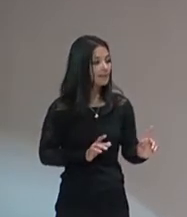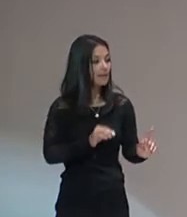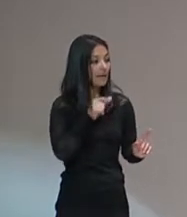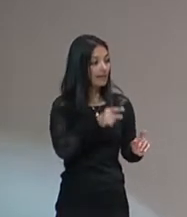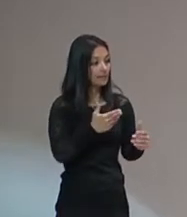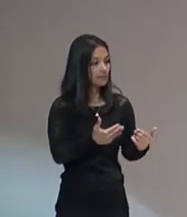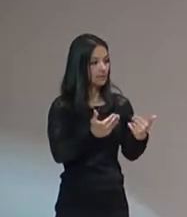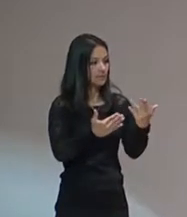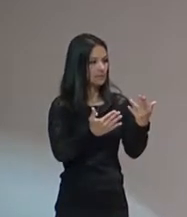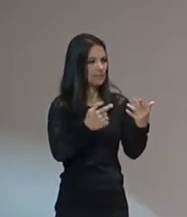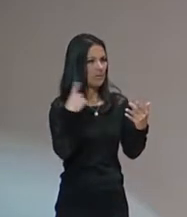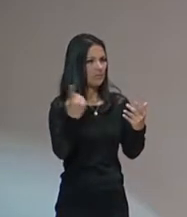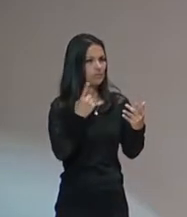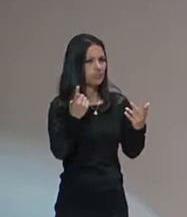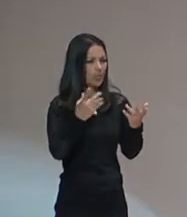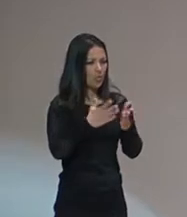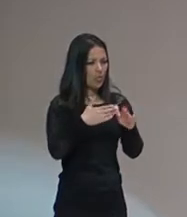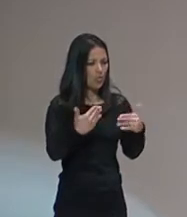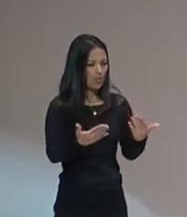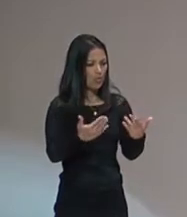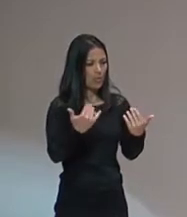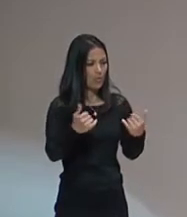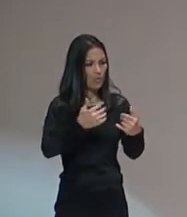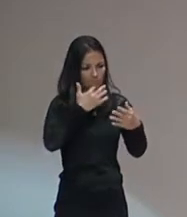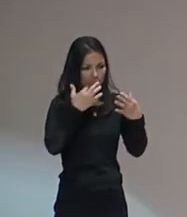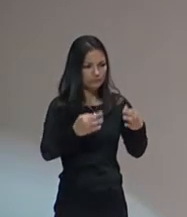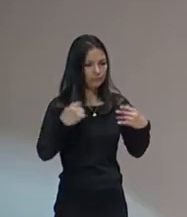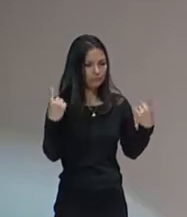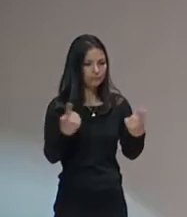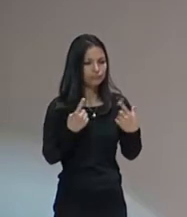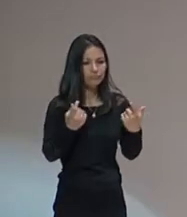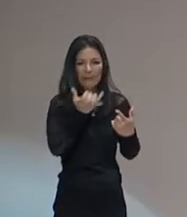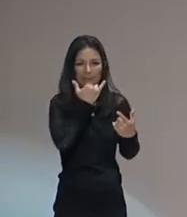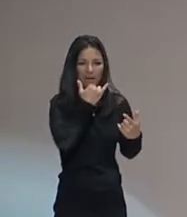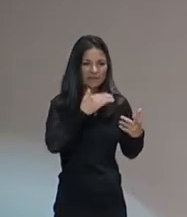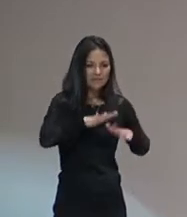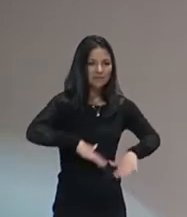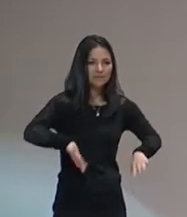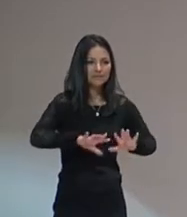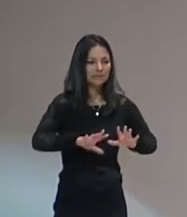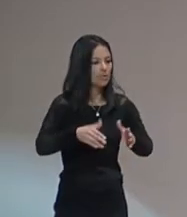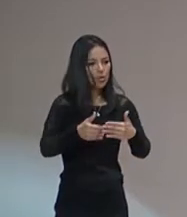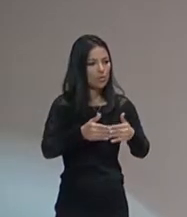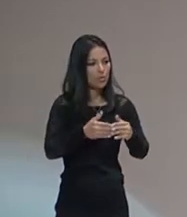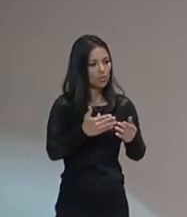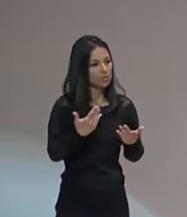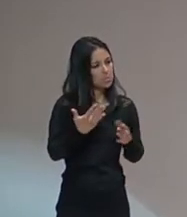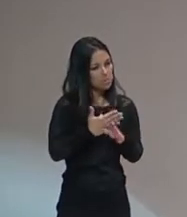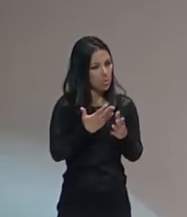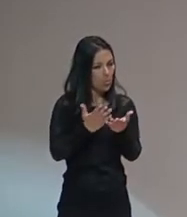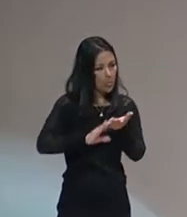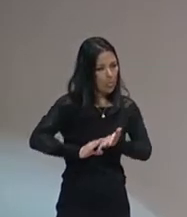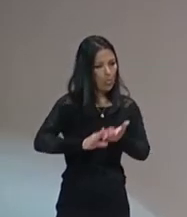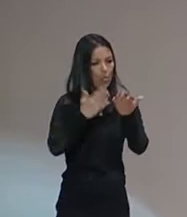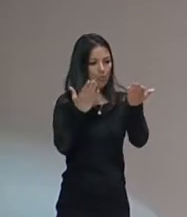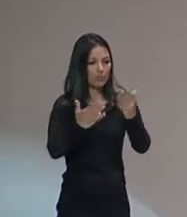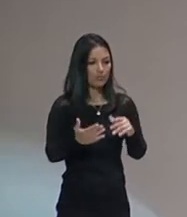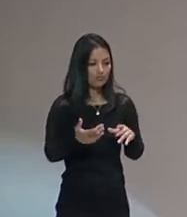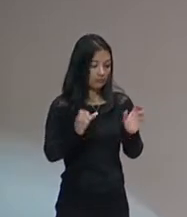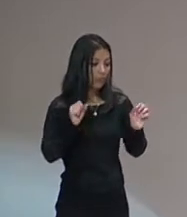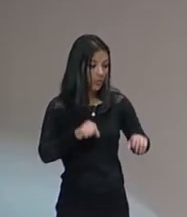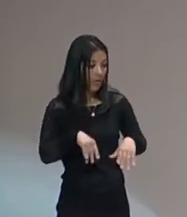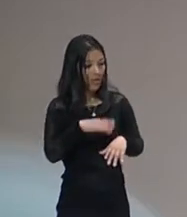que problematicemos la realidad sin miedo, sin temor, que permitamos la